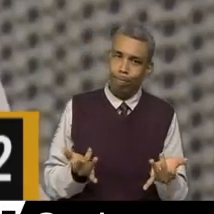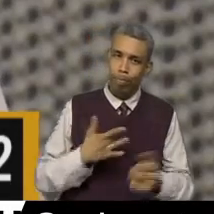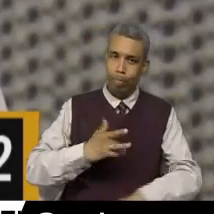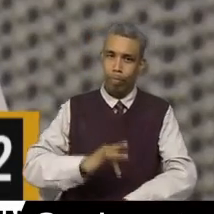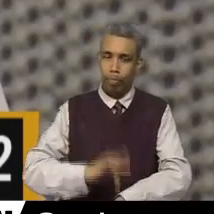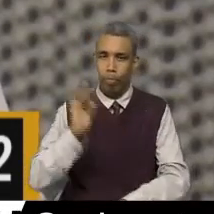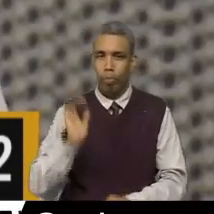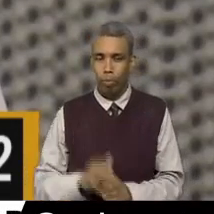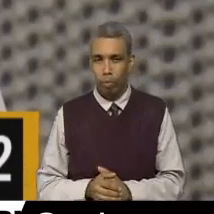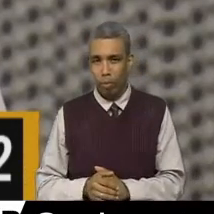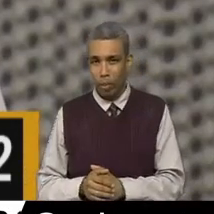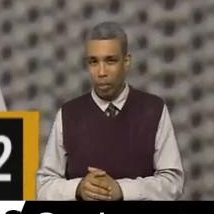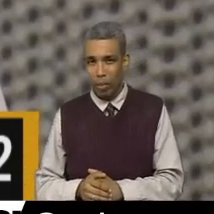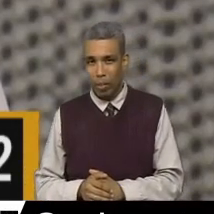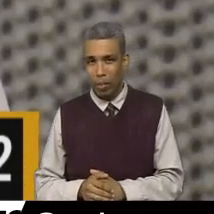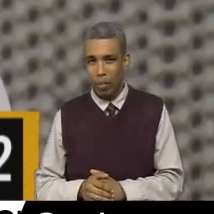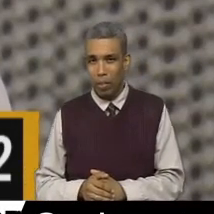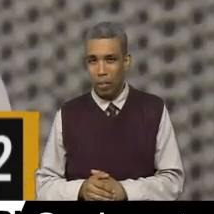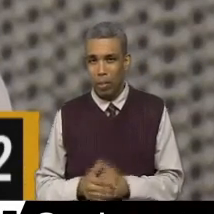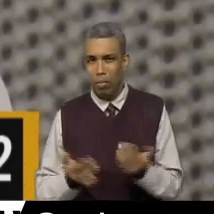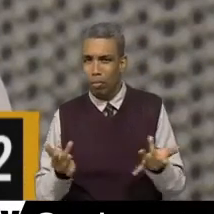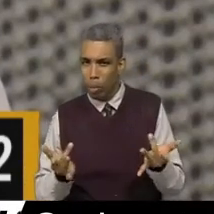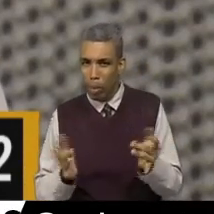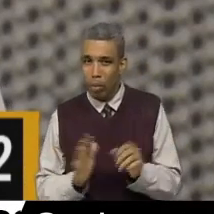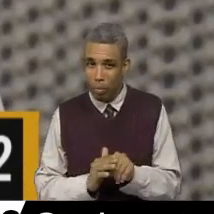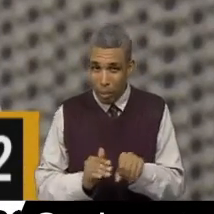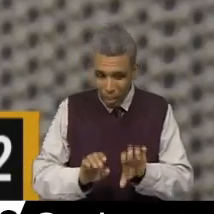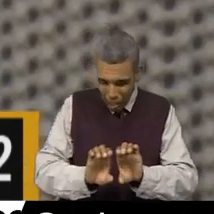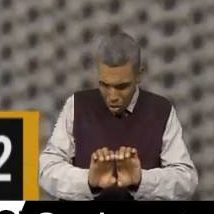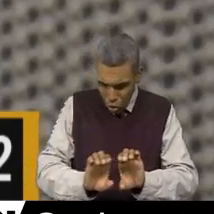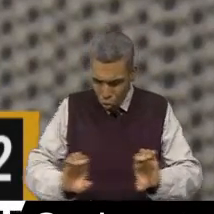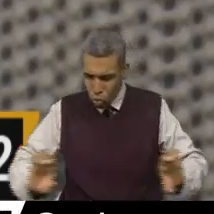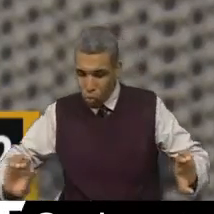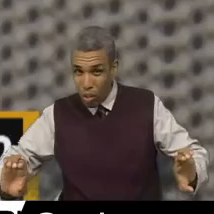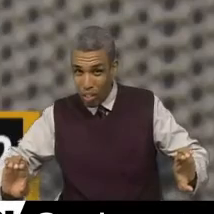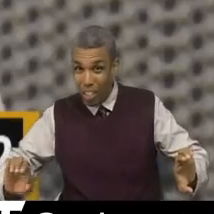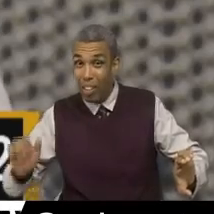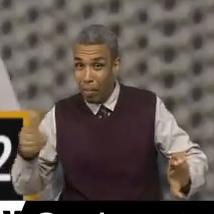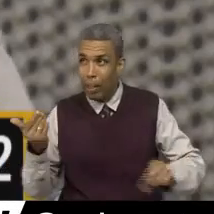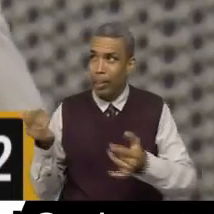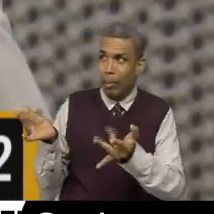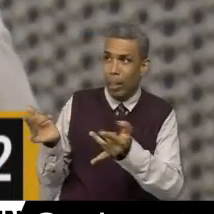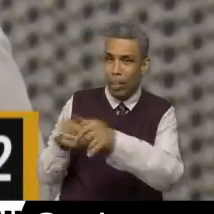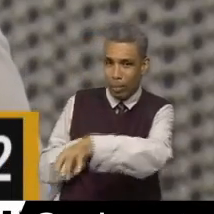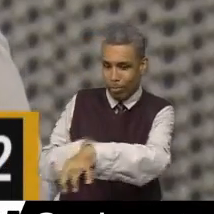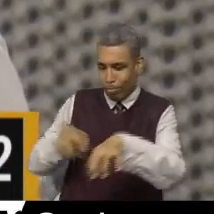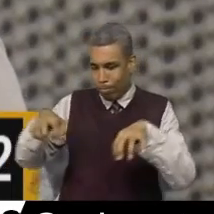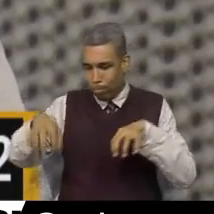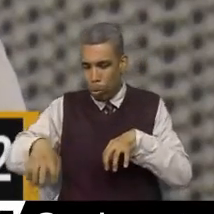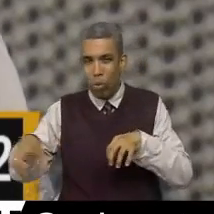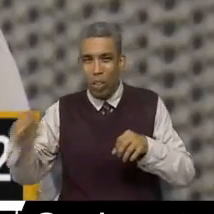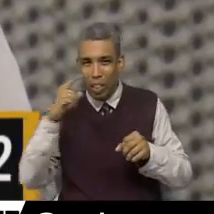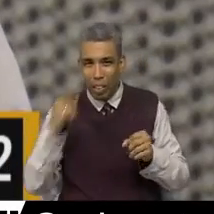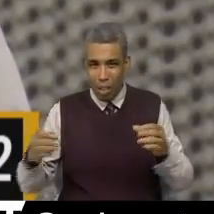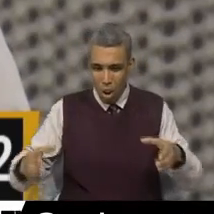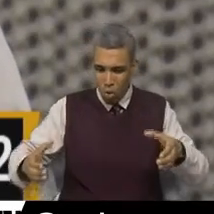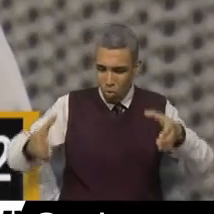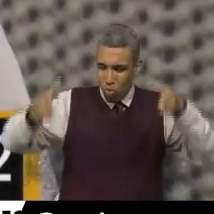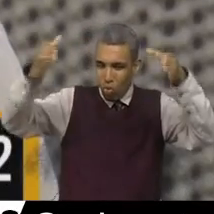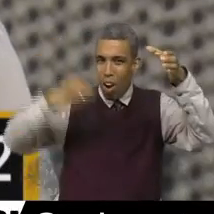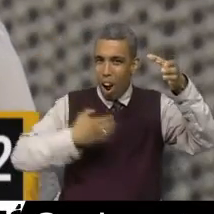especial unas tuberías para hacer unos reemplazos y unas adecuaciones en unas calderas de la planta.